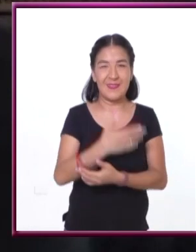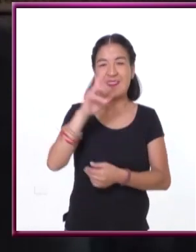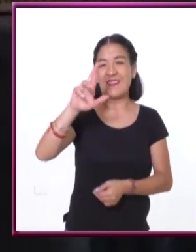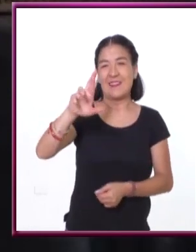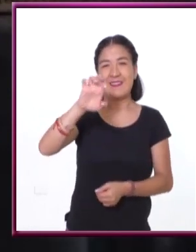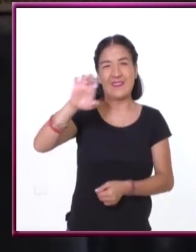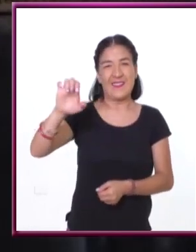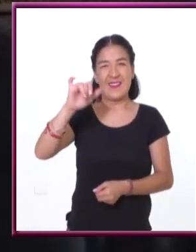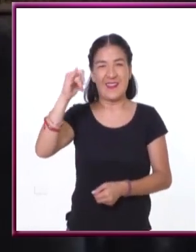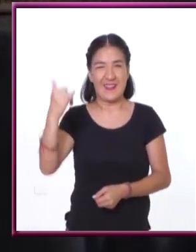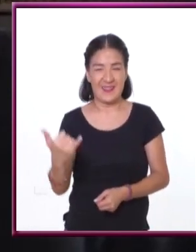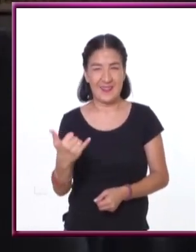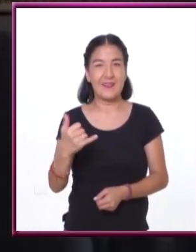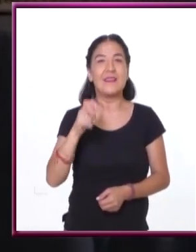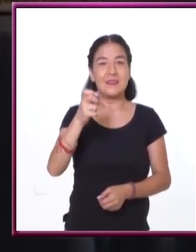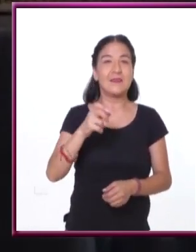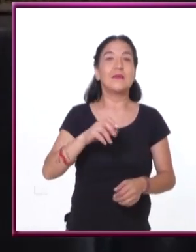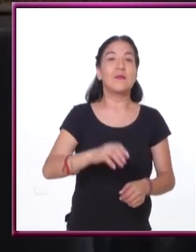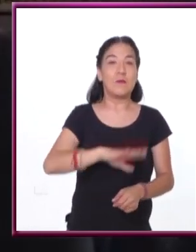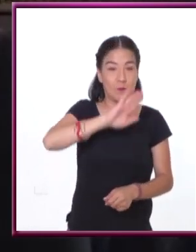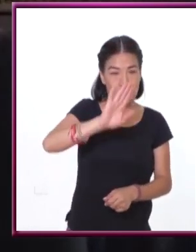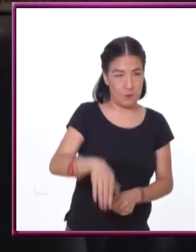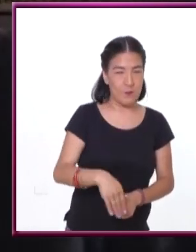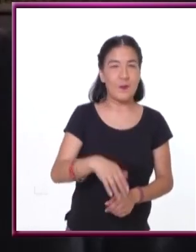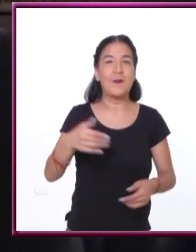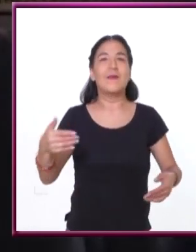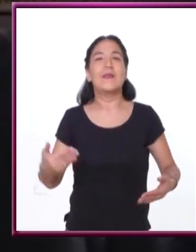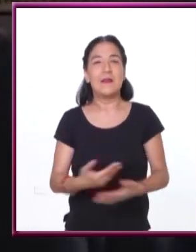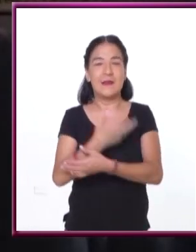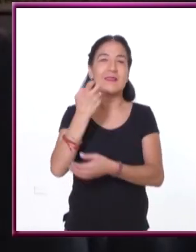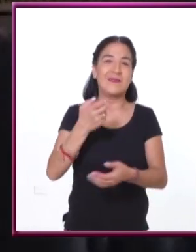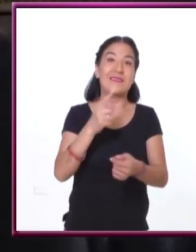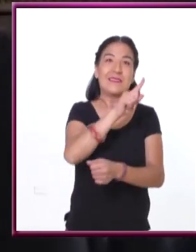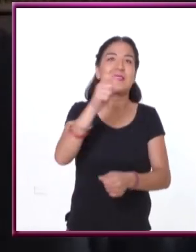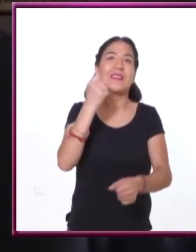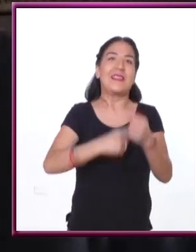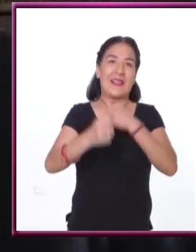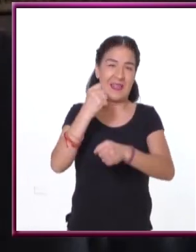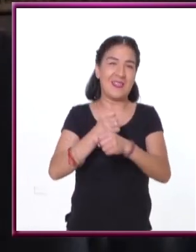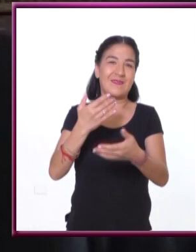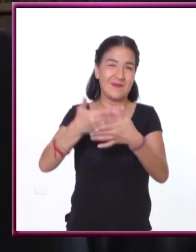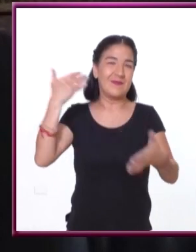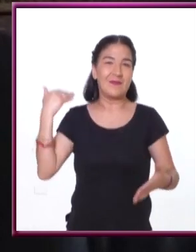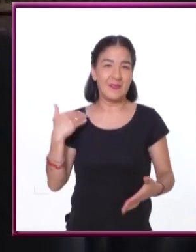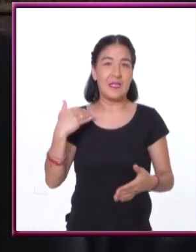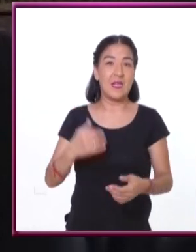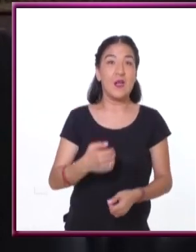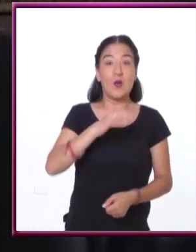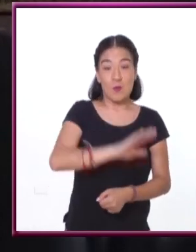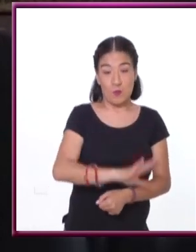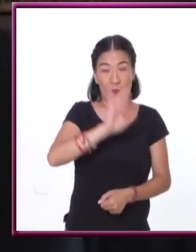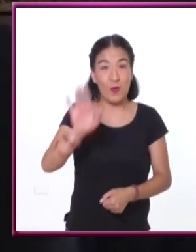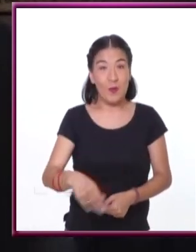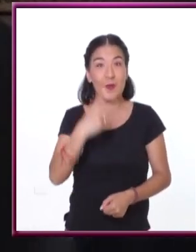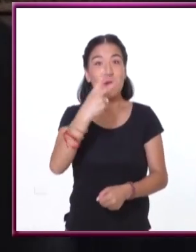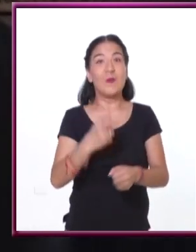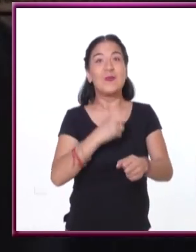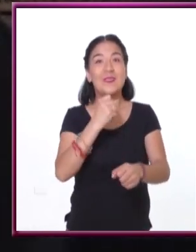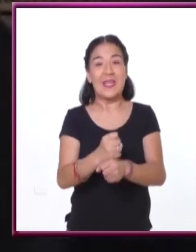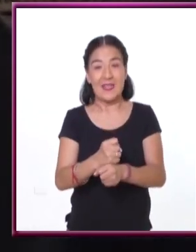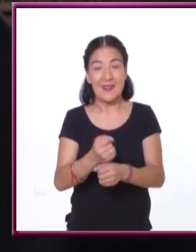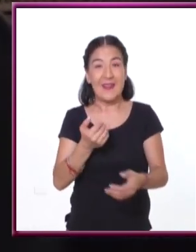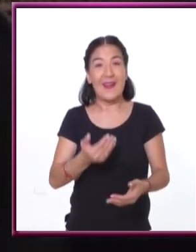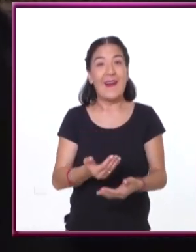Bradbury, quien nació hace 100 años y murió 2 años antes